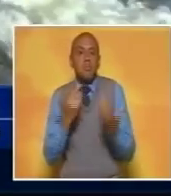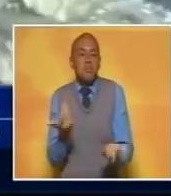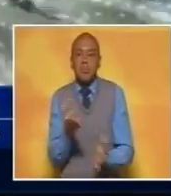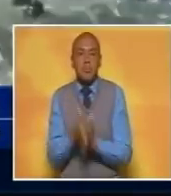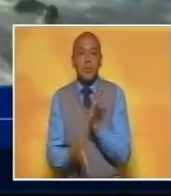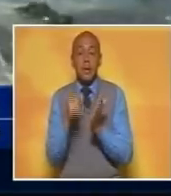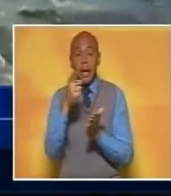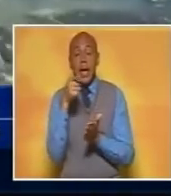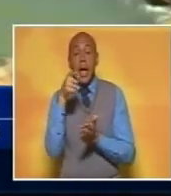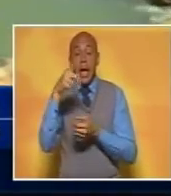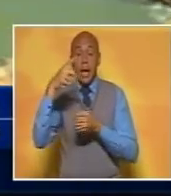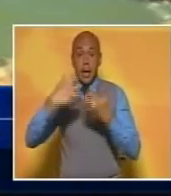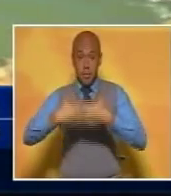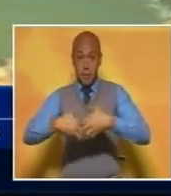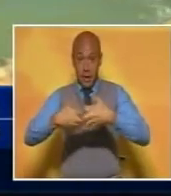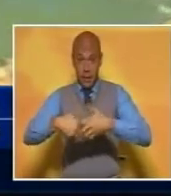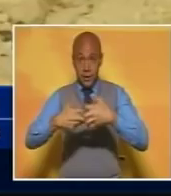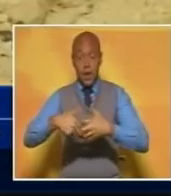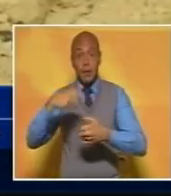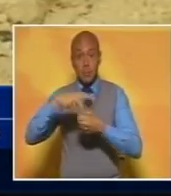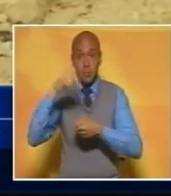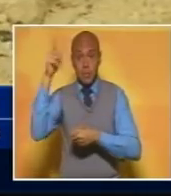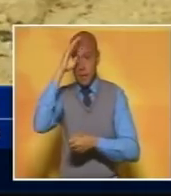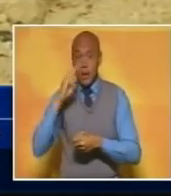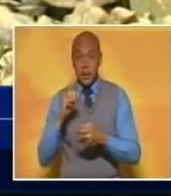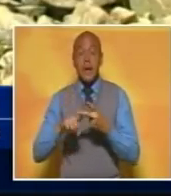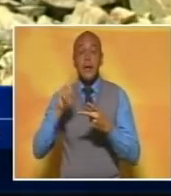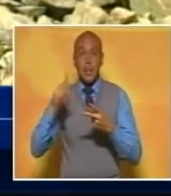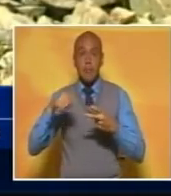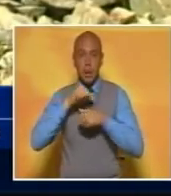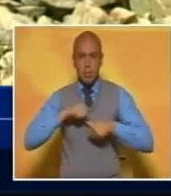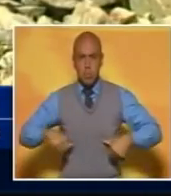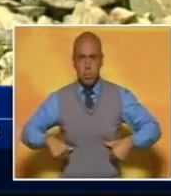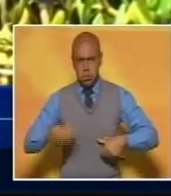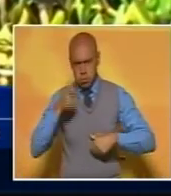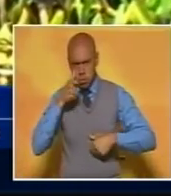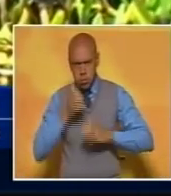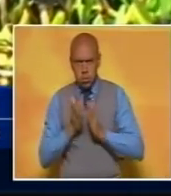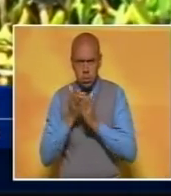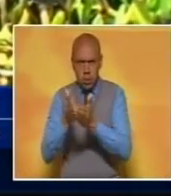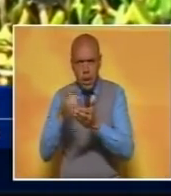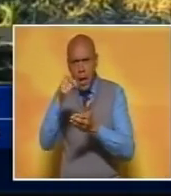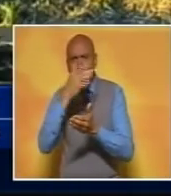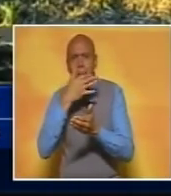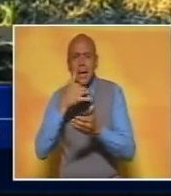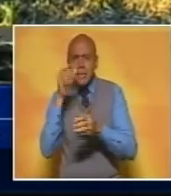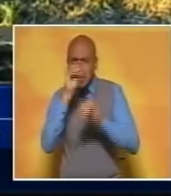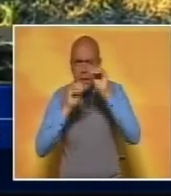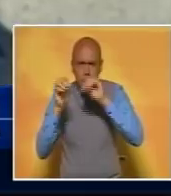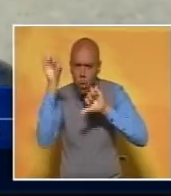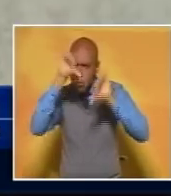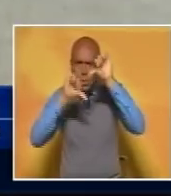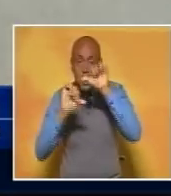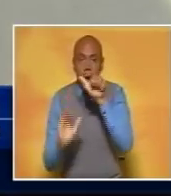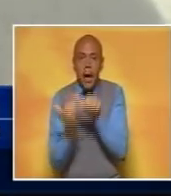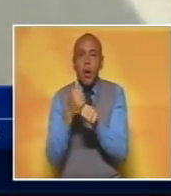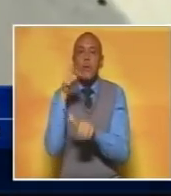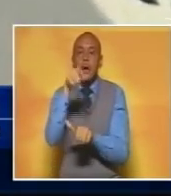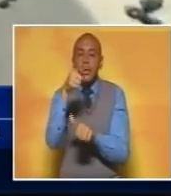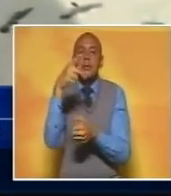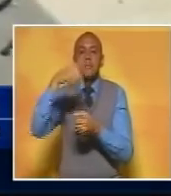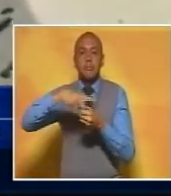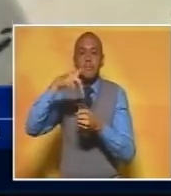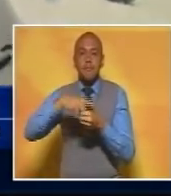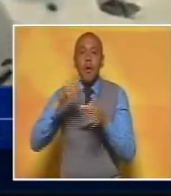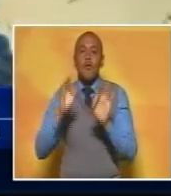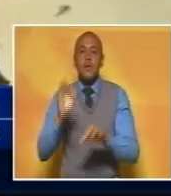estatal Petrobras y la Marina de Brasil indican que el crudo tiene la misma composición que el extraído en Venezuela. Sin embargo, aún no es